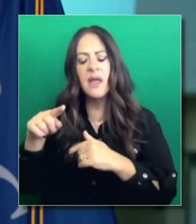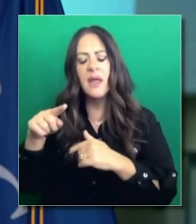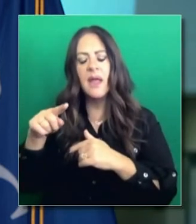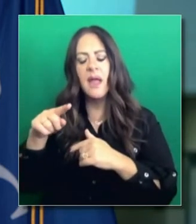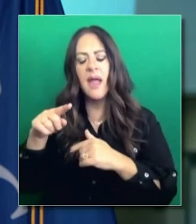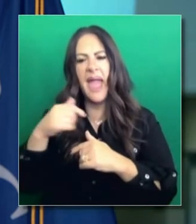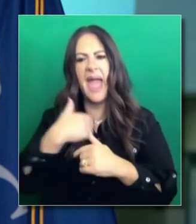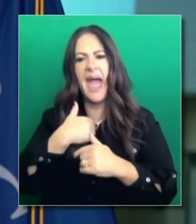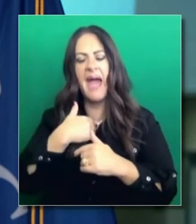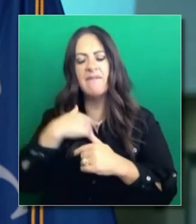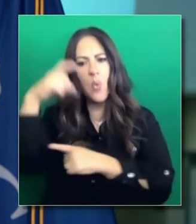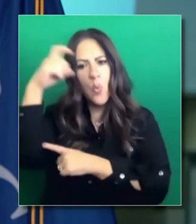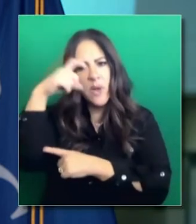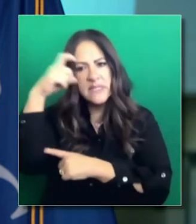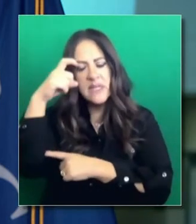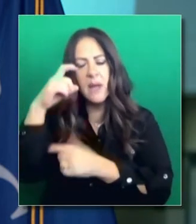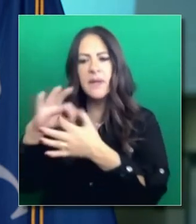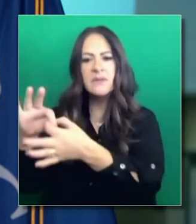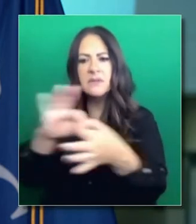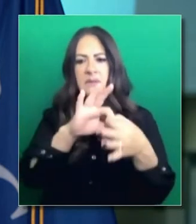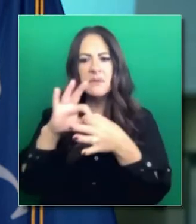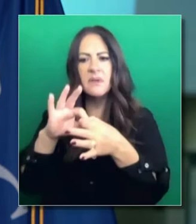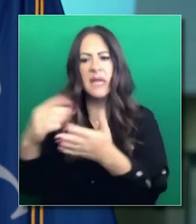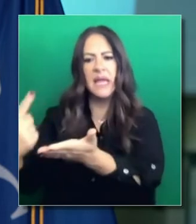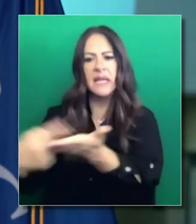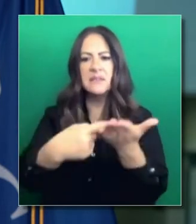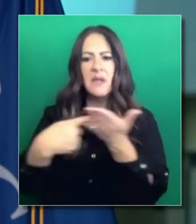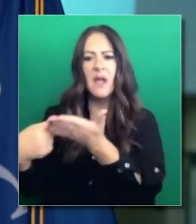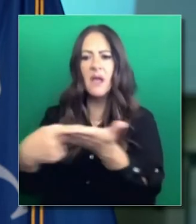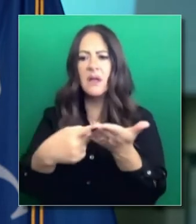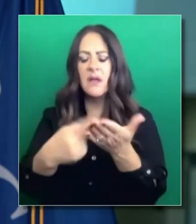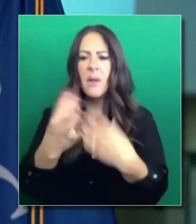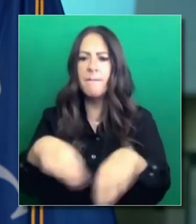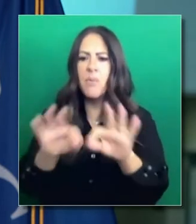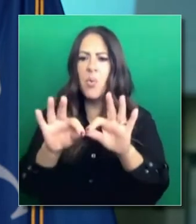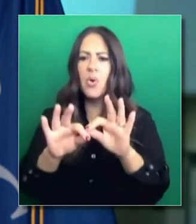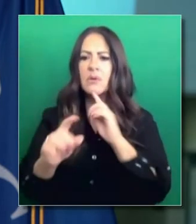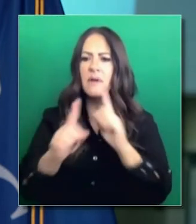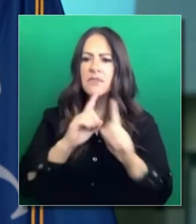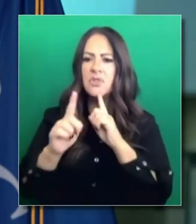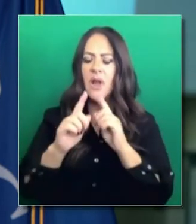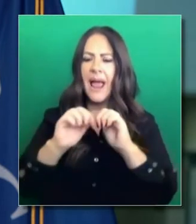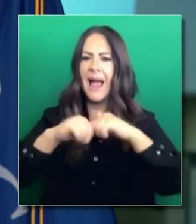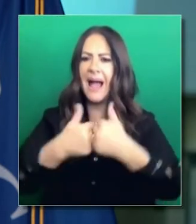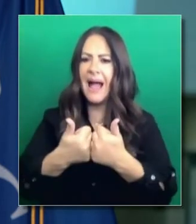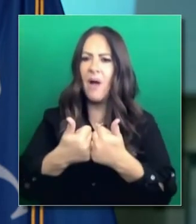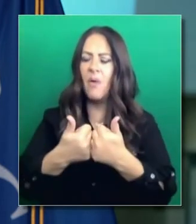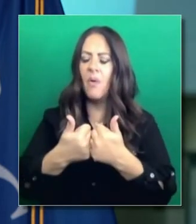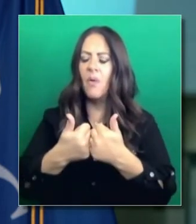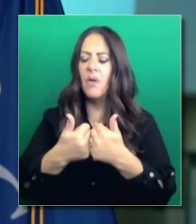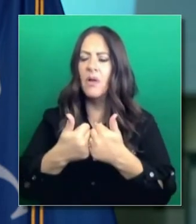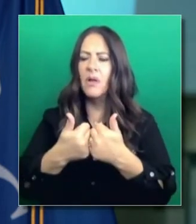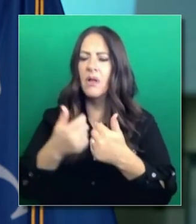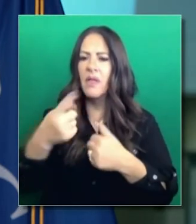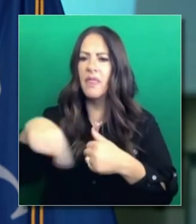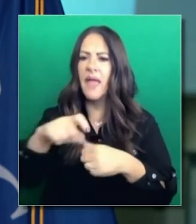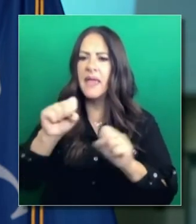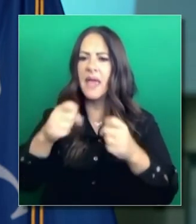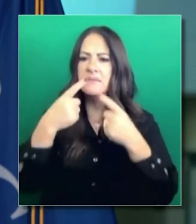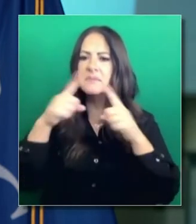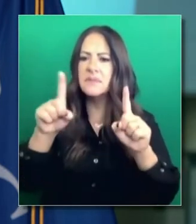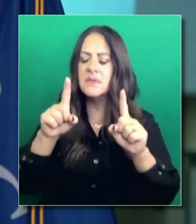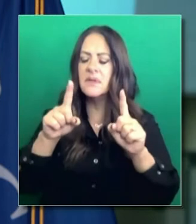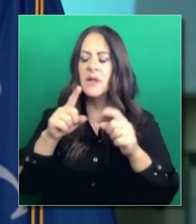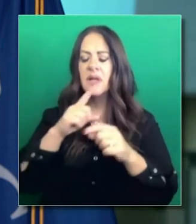tener esa sabiduría colectiva y de conversar, tener esa conversación importante, abierta a